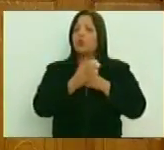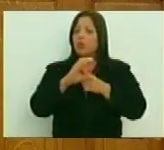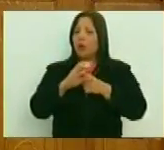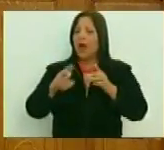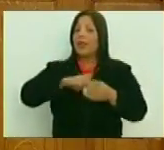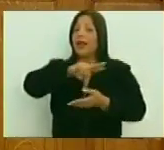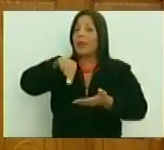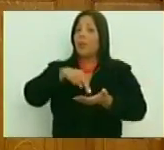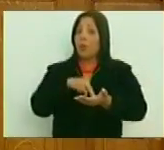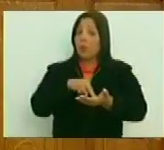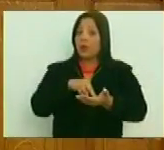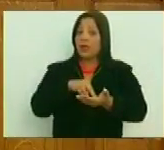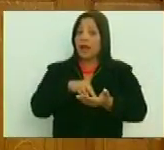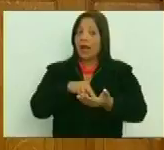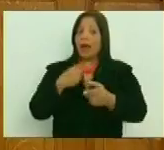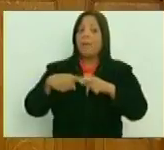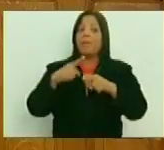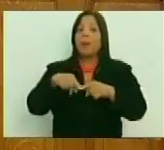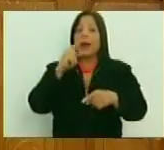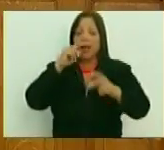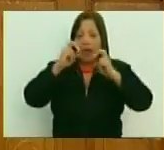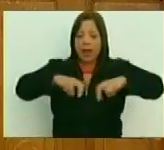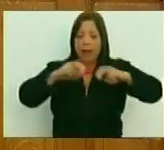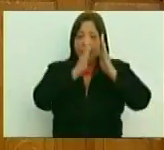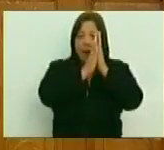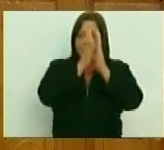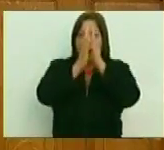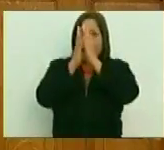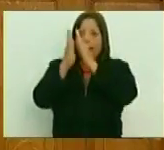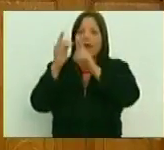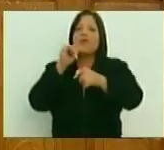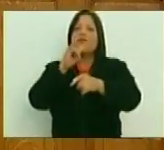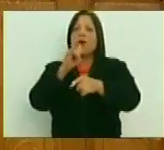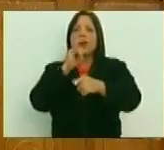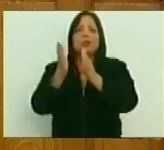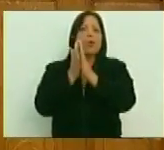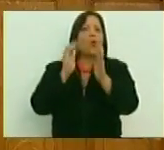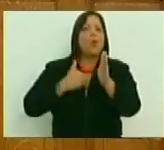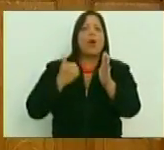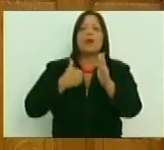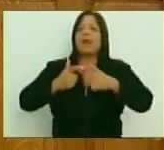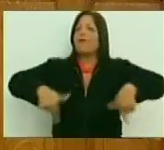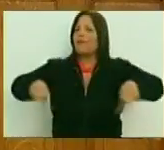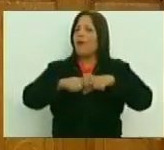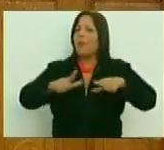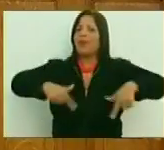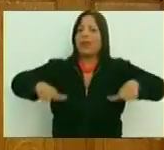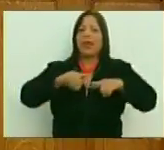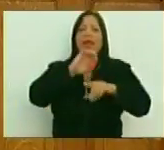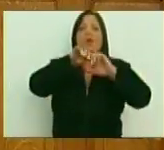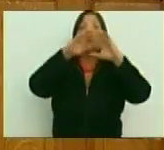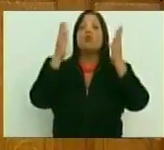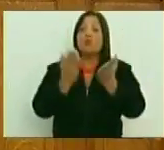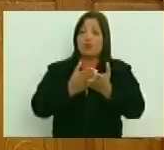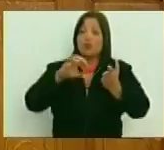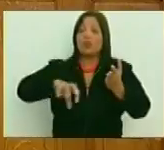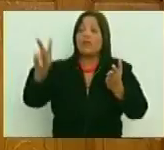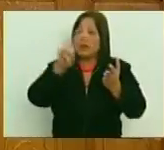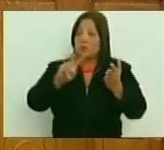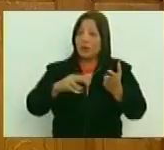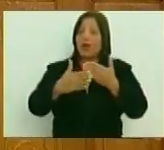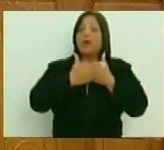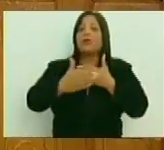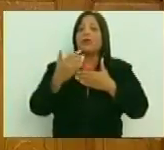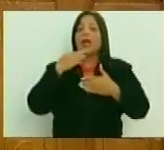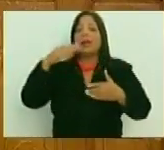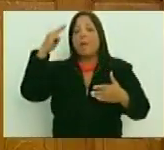República para facilitar la consulta de la información desde cualquier parte del país y del mundo y así contribuir